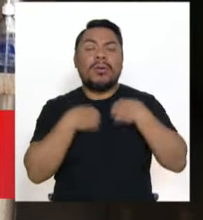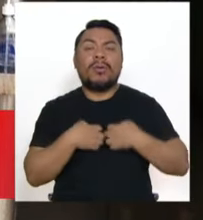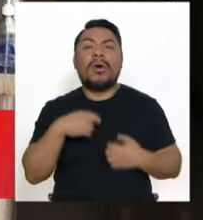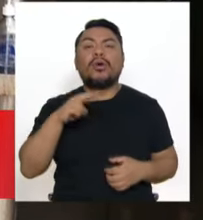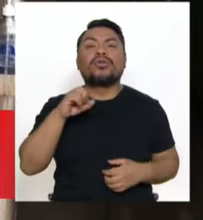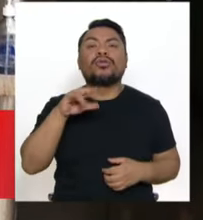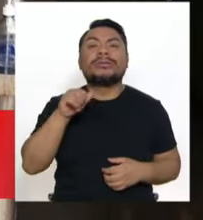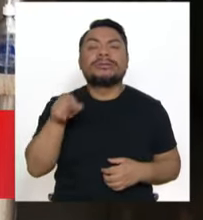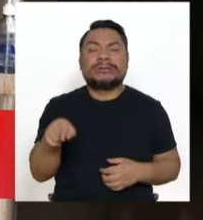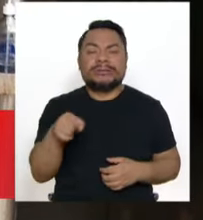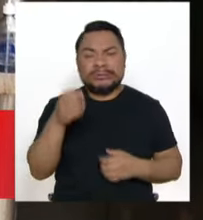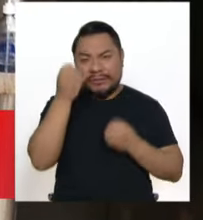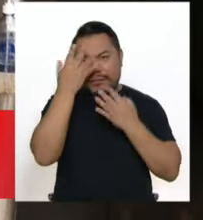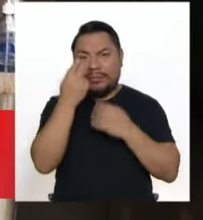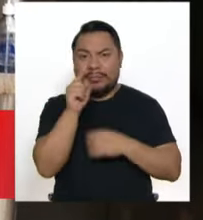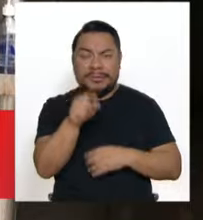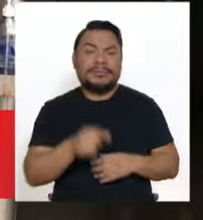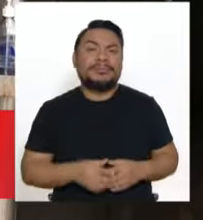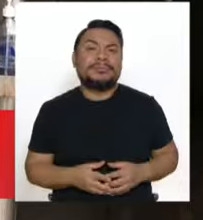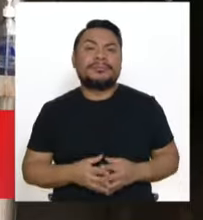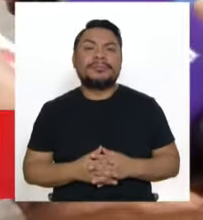Rosa Bartra en las siguientes declaraciones.